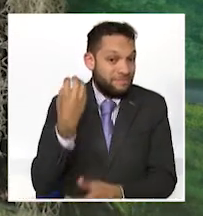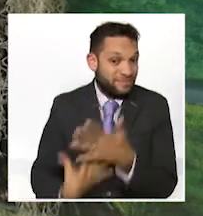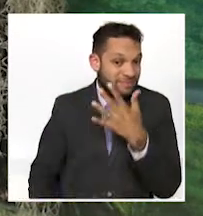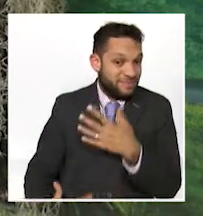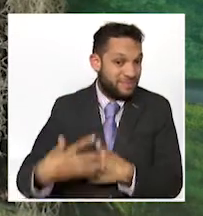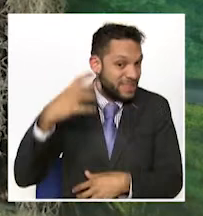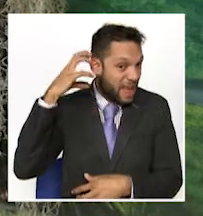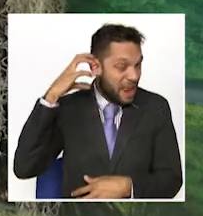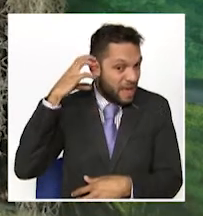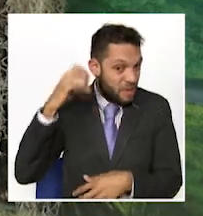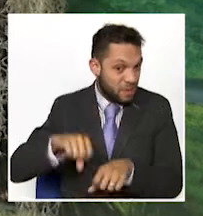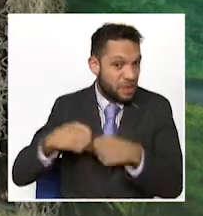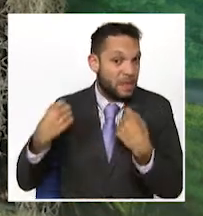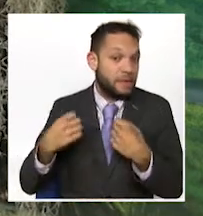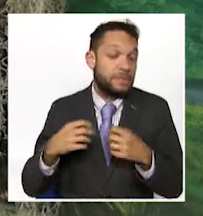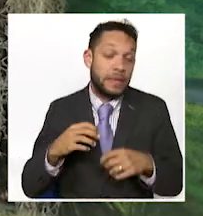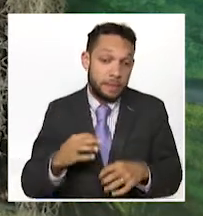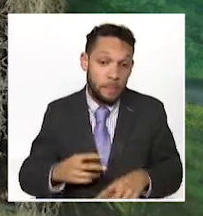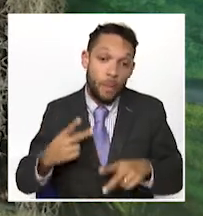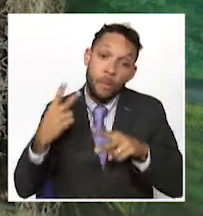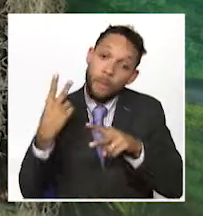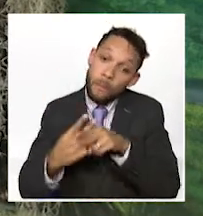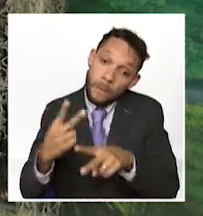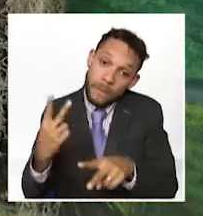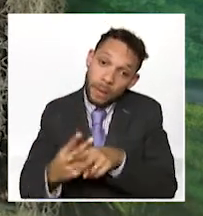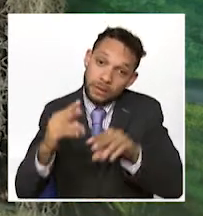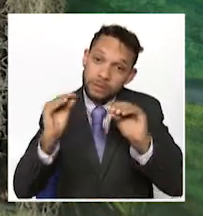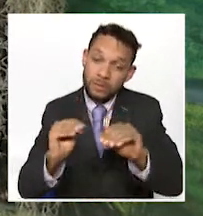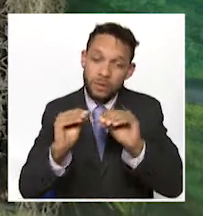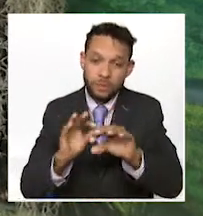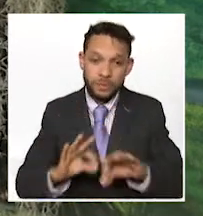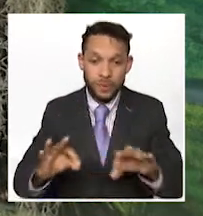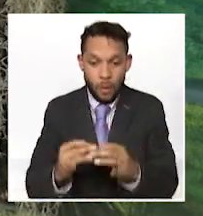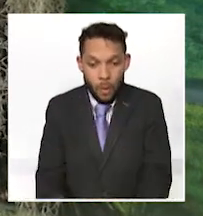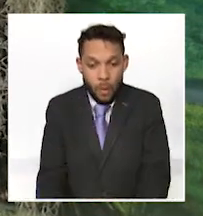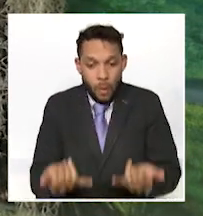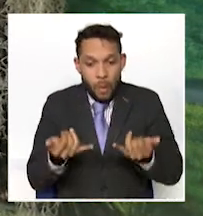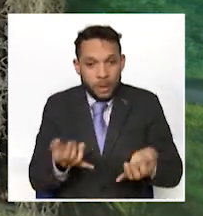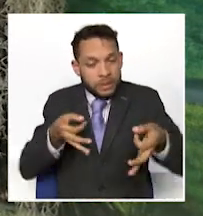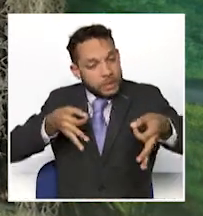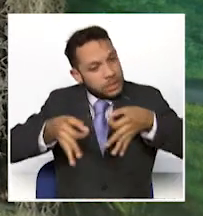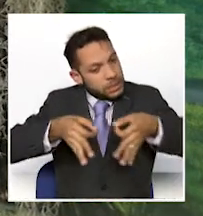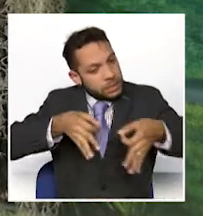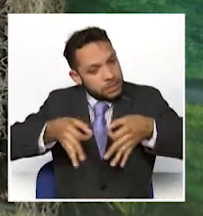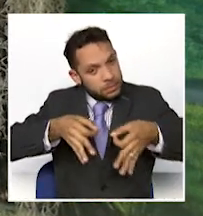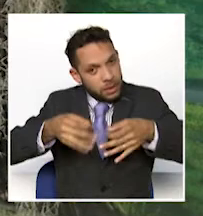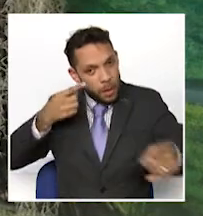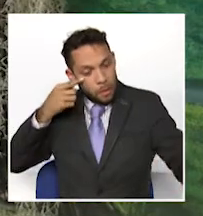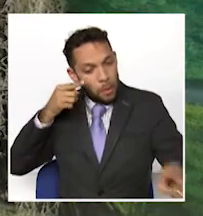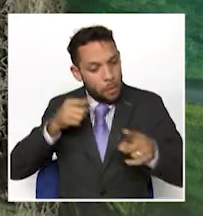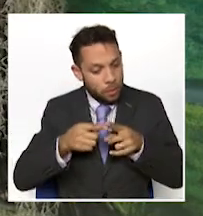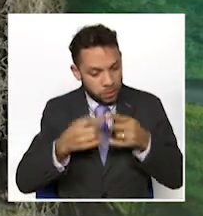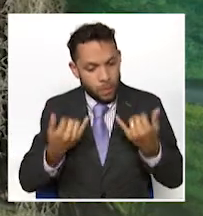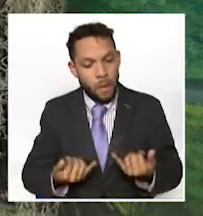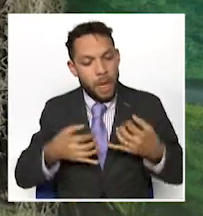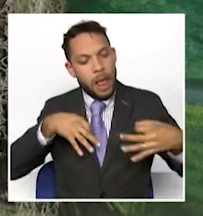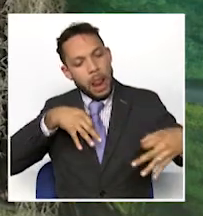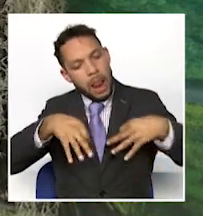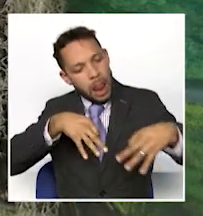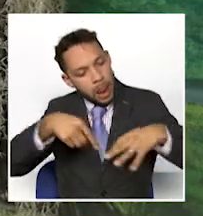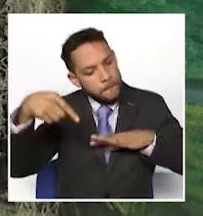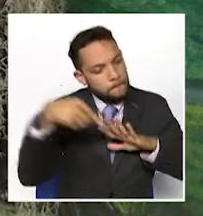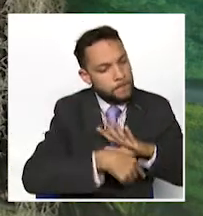cerebral. Entonces, a eso es lo que nosotros queremos y por eso hoy vamos a dedicar este espacio a